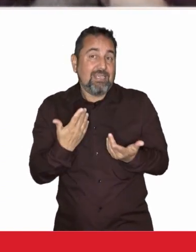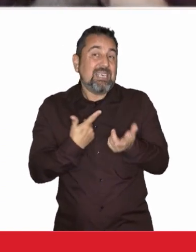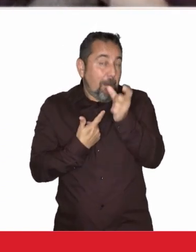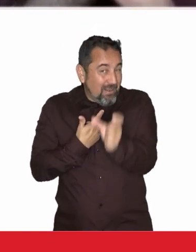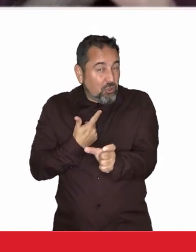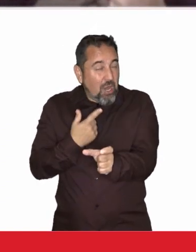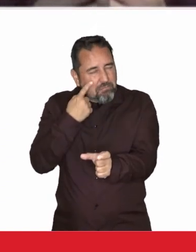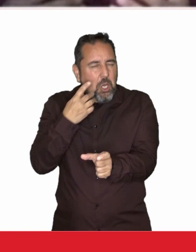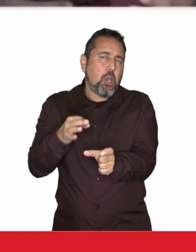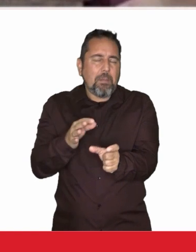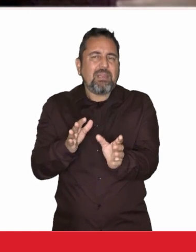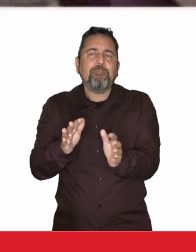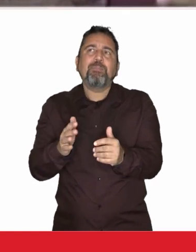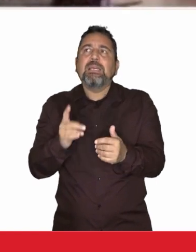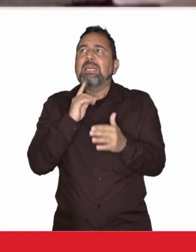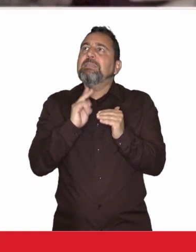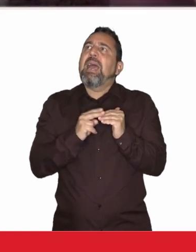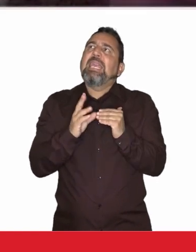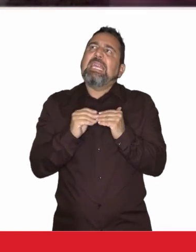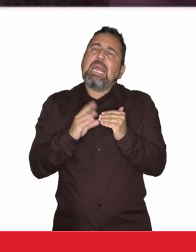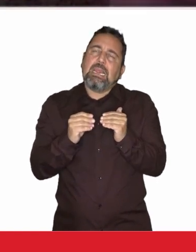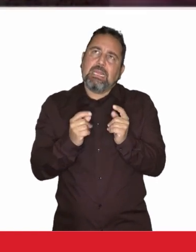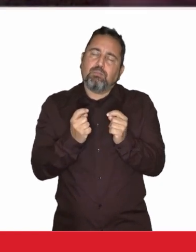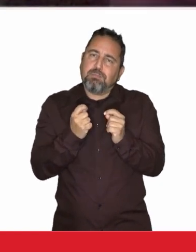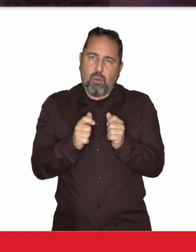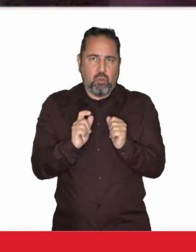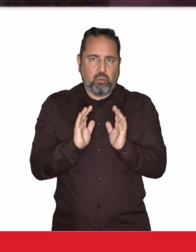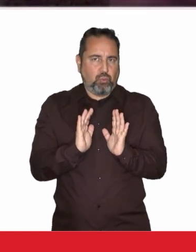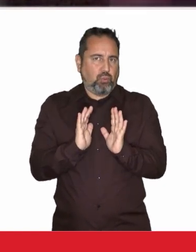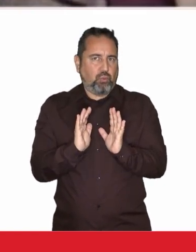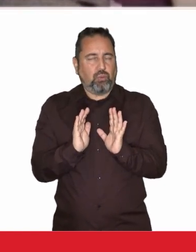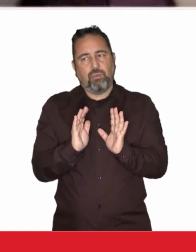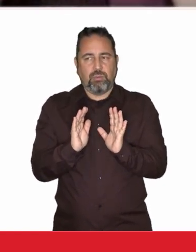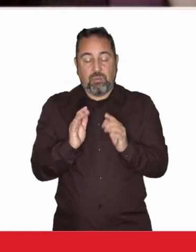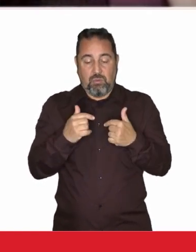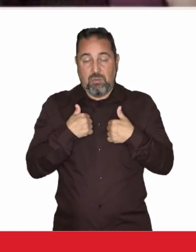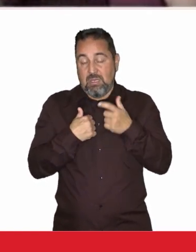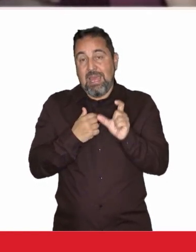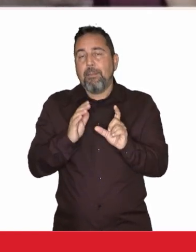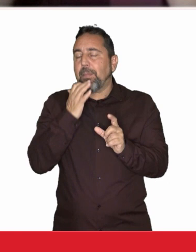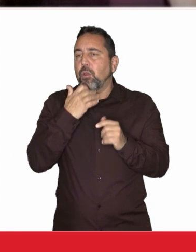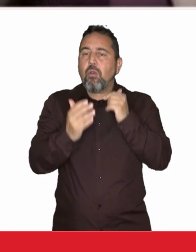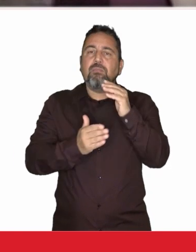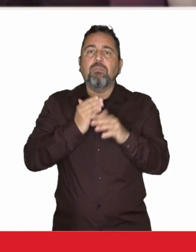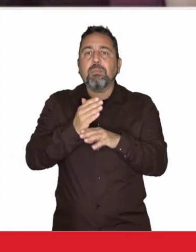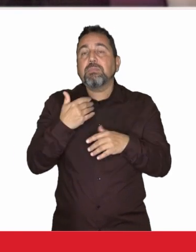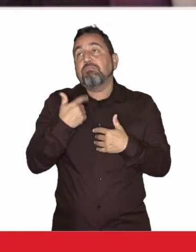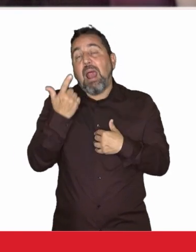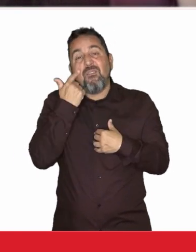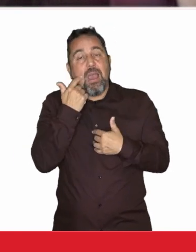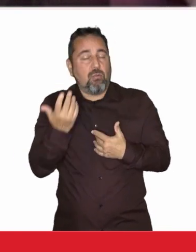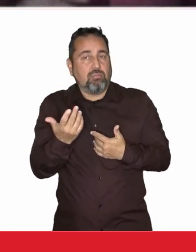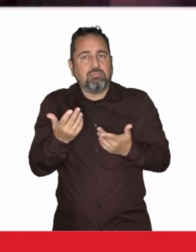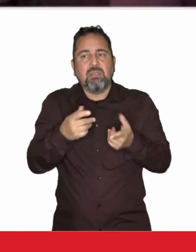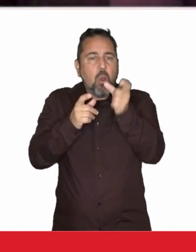Y esta persona normalmente tiene, vamos a decir, pocos clientes en su cartera. ¿Sí? Es decir, cuando voy al cajero del